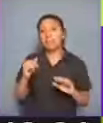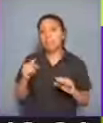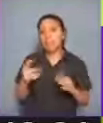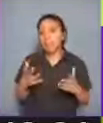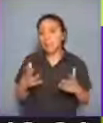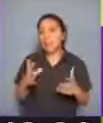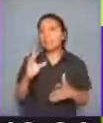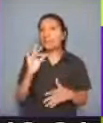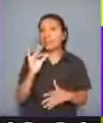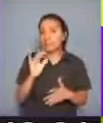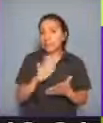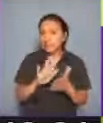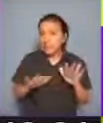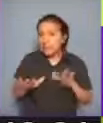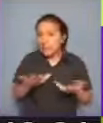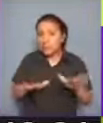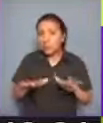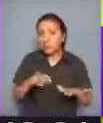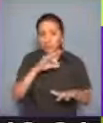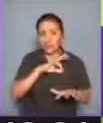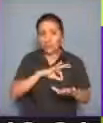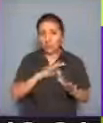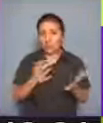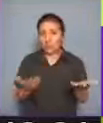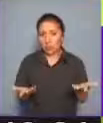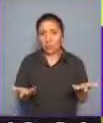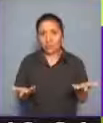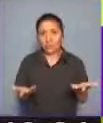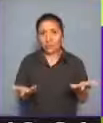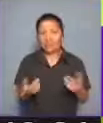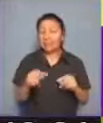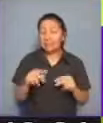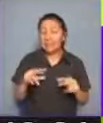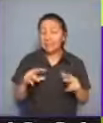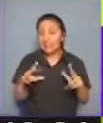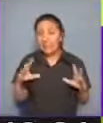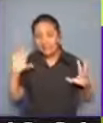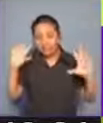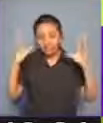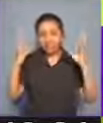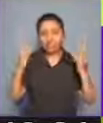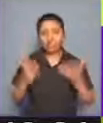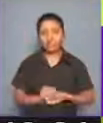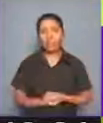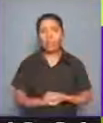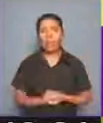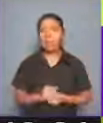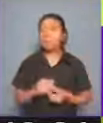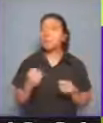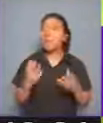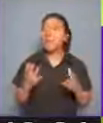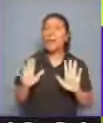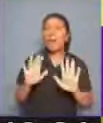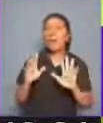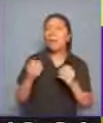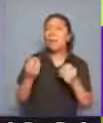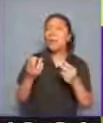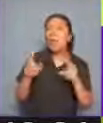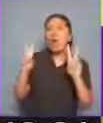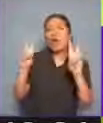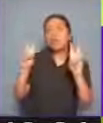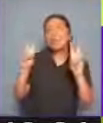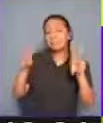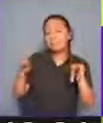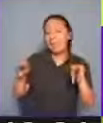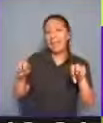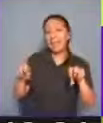bolsillo Entonces eso también genera cierto cierto malestar buenas preguntita tema del alquiler del